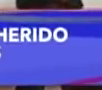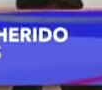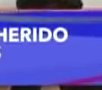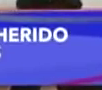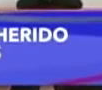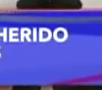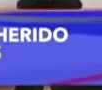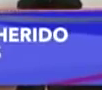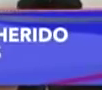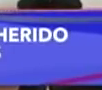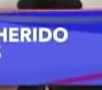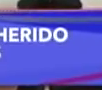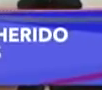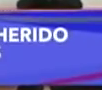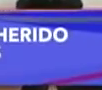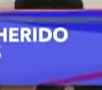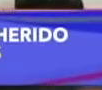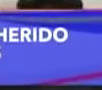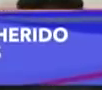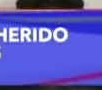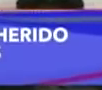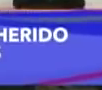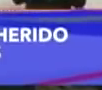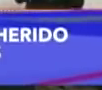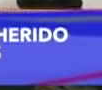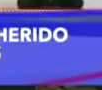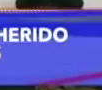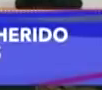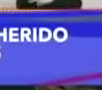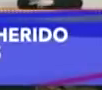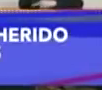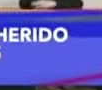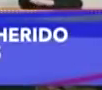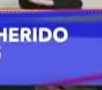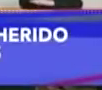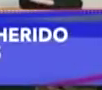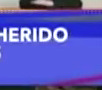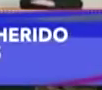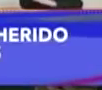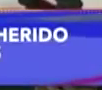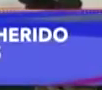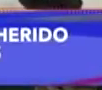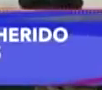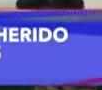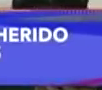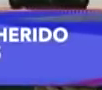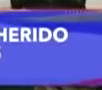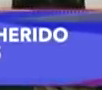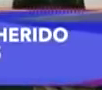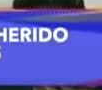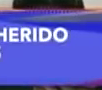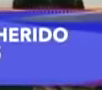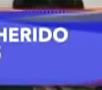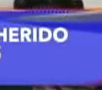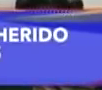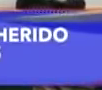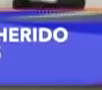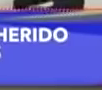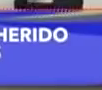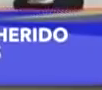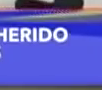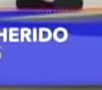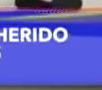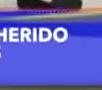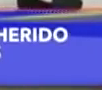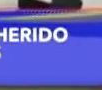este atentado terrorista perpetrado el pasado 4 de noviembre en el estado Amazonas a cargo de grupos irregulares provenientes